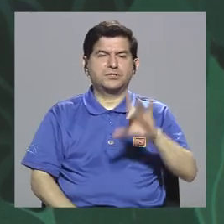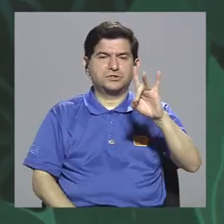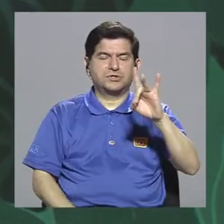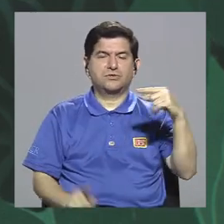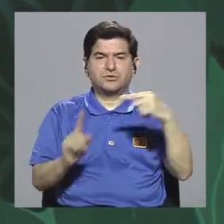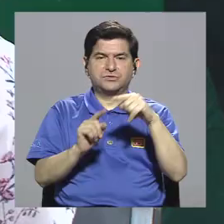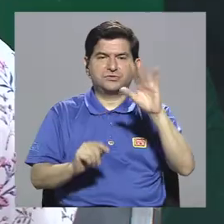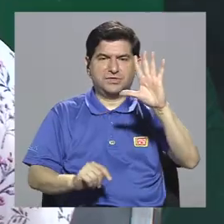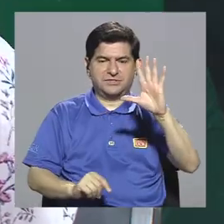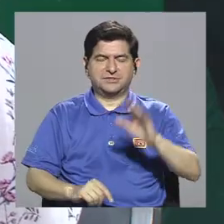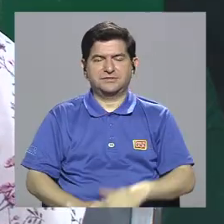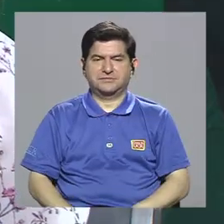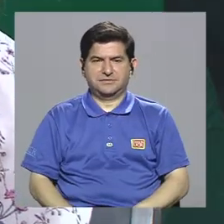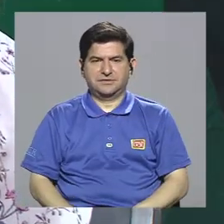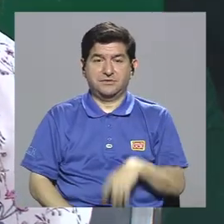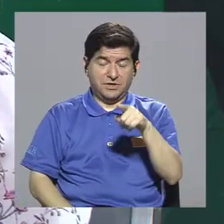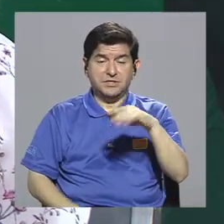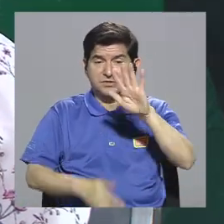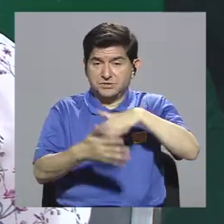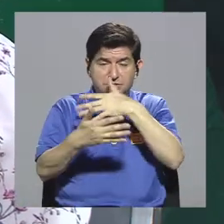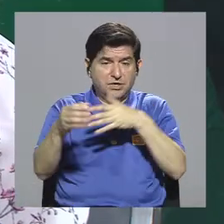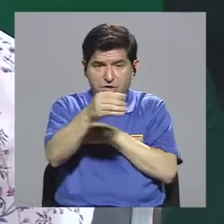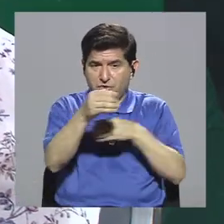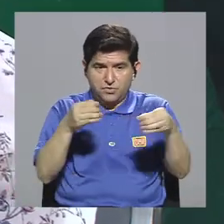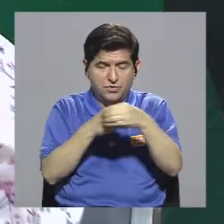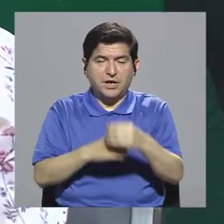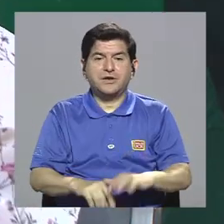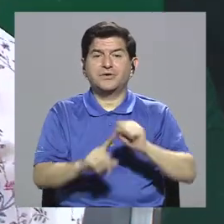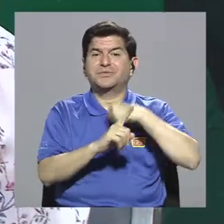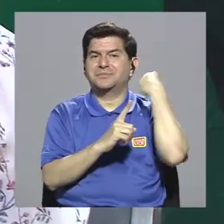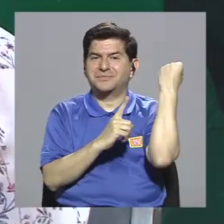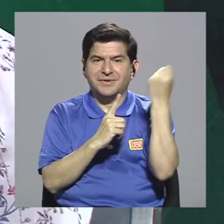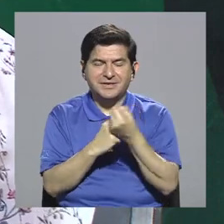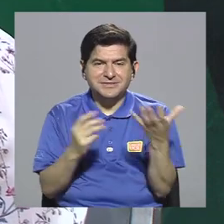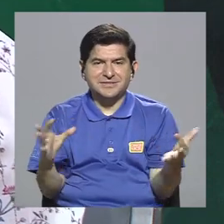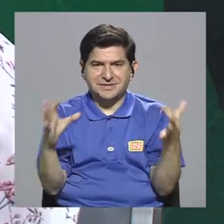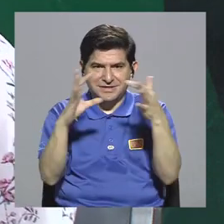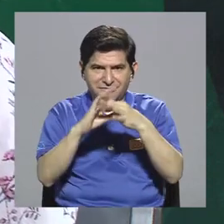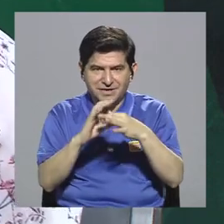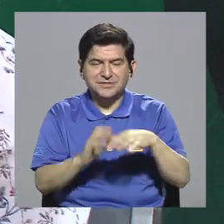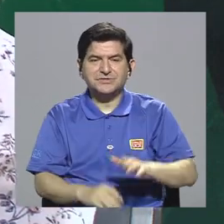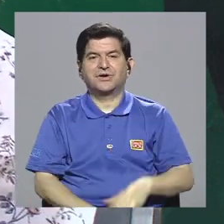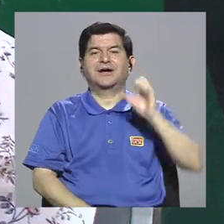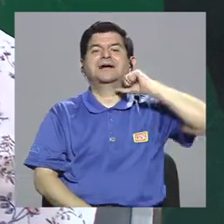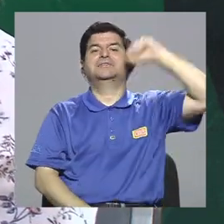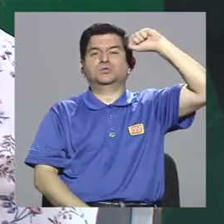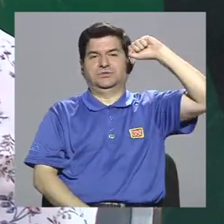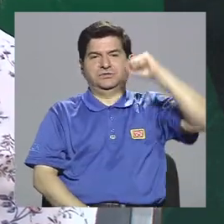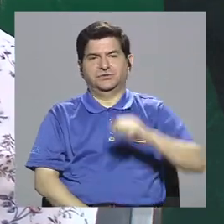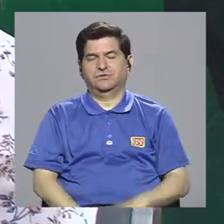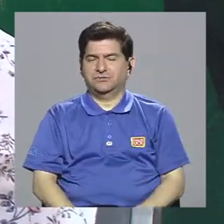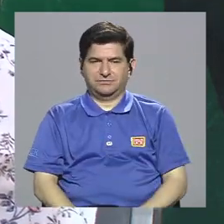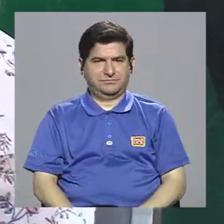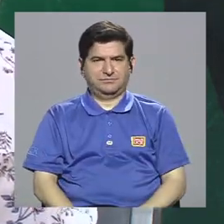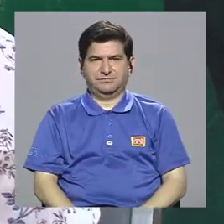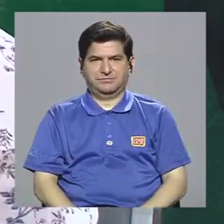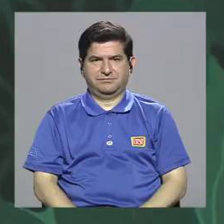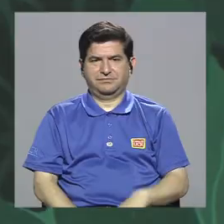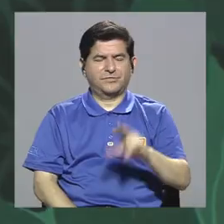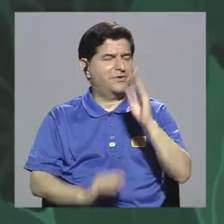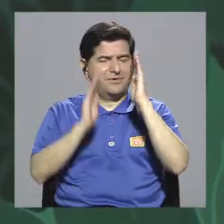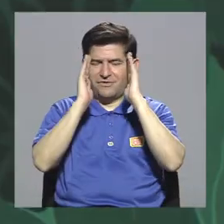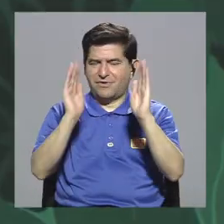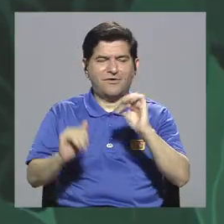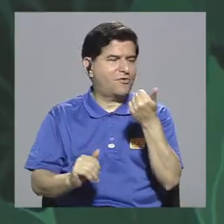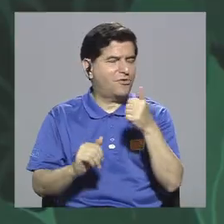línea funciona de lunes a viernes de 8 a 5 en horario de oficina y es exclusivamente para situaciones relacionadas